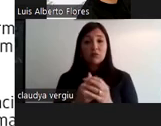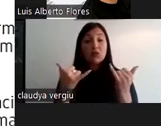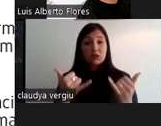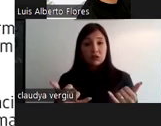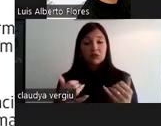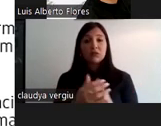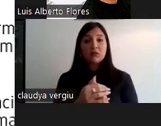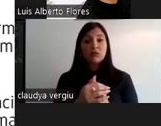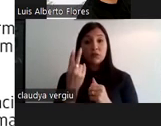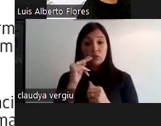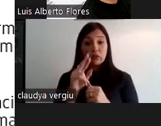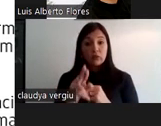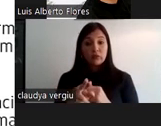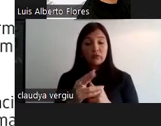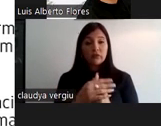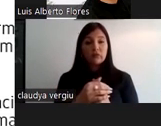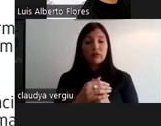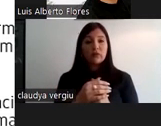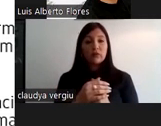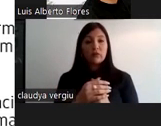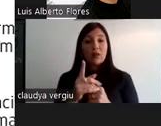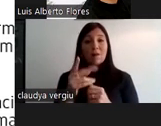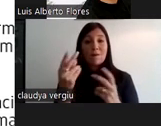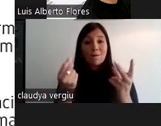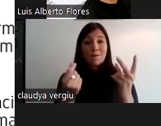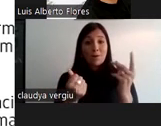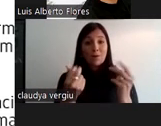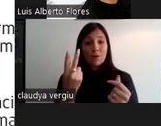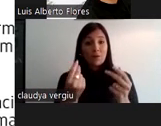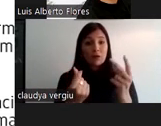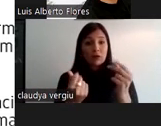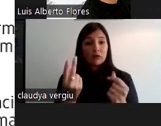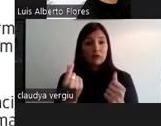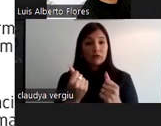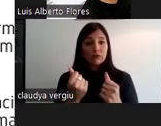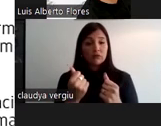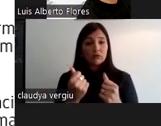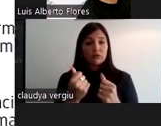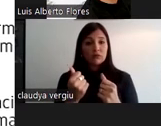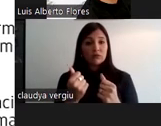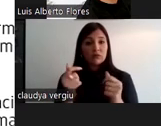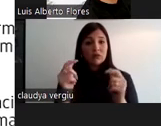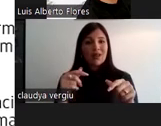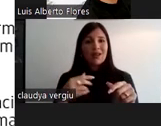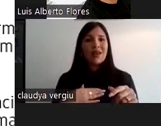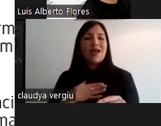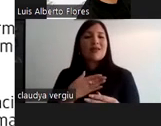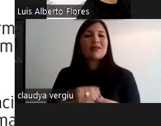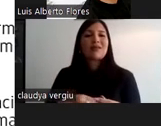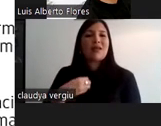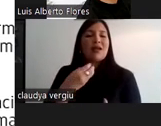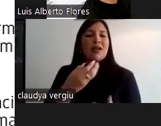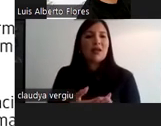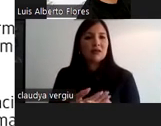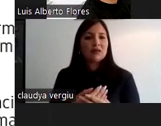podemos ver y el efecto también de los precios podemos ver por tanto de que la predisposición de